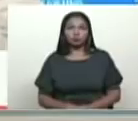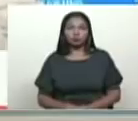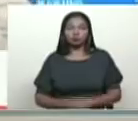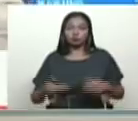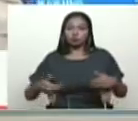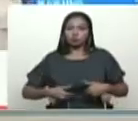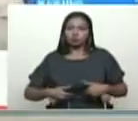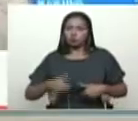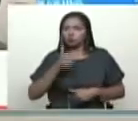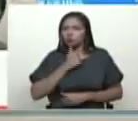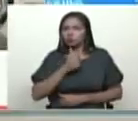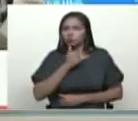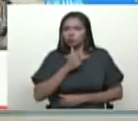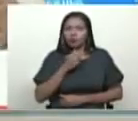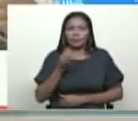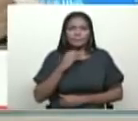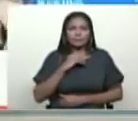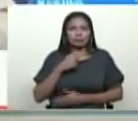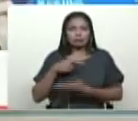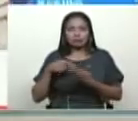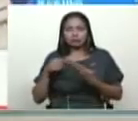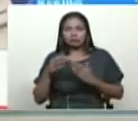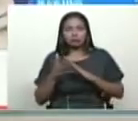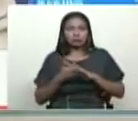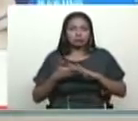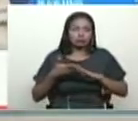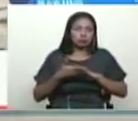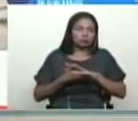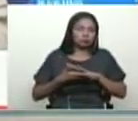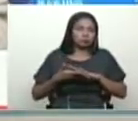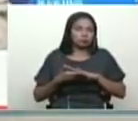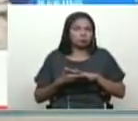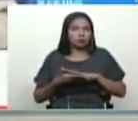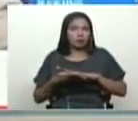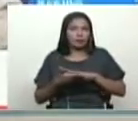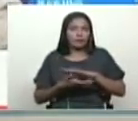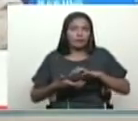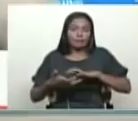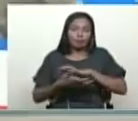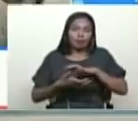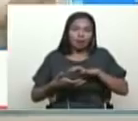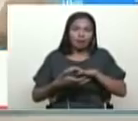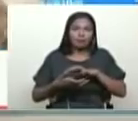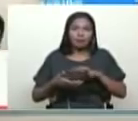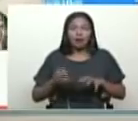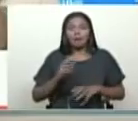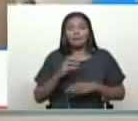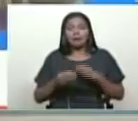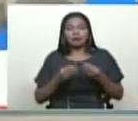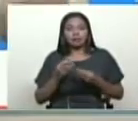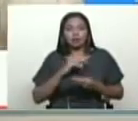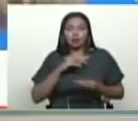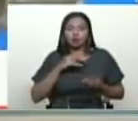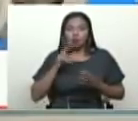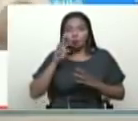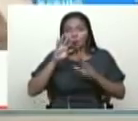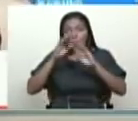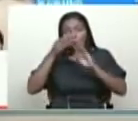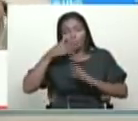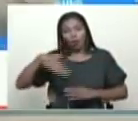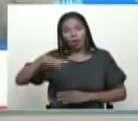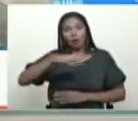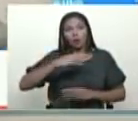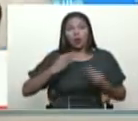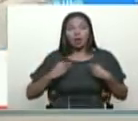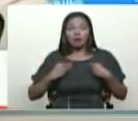Resistir las más duras condiciones para garantizarle a nuestro pueblo su vida, su paz, su